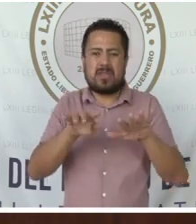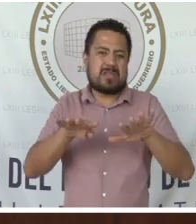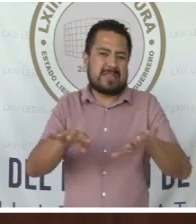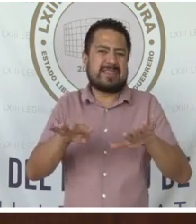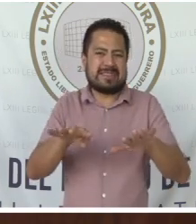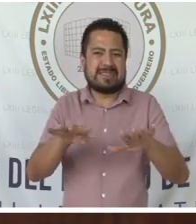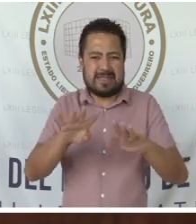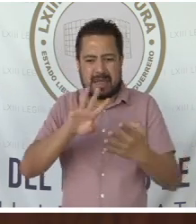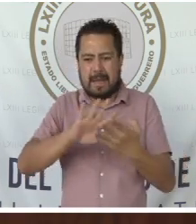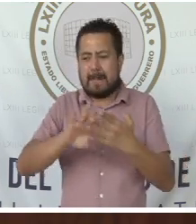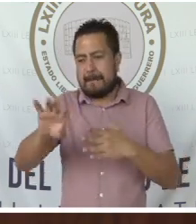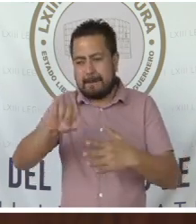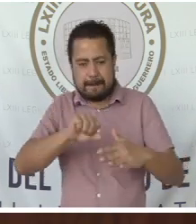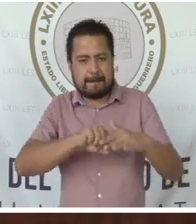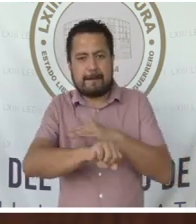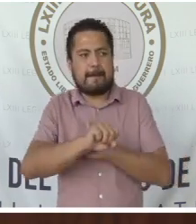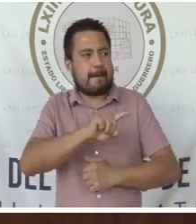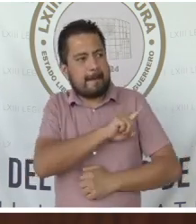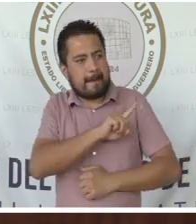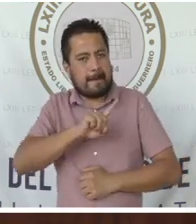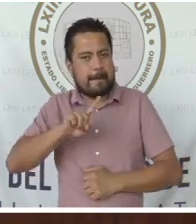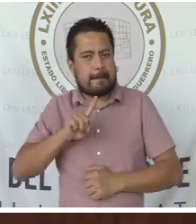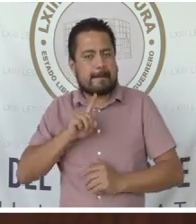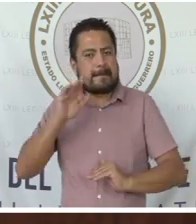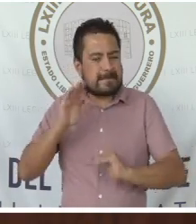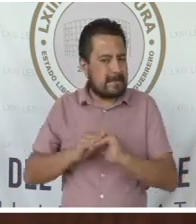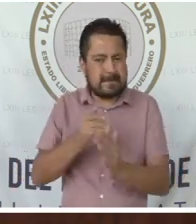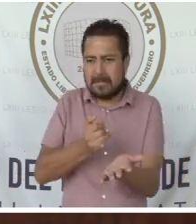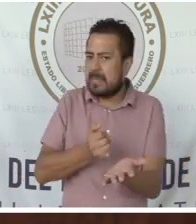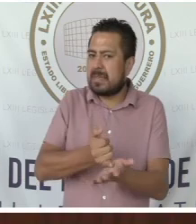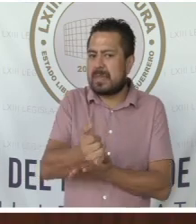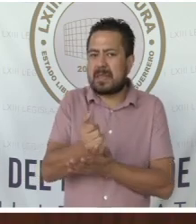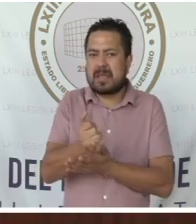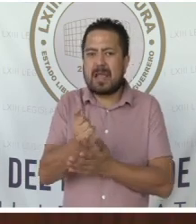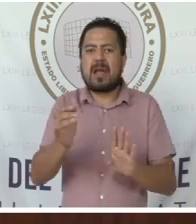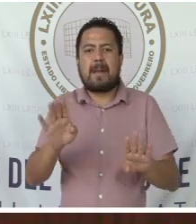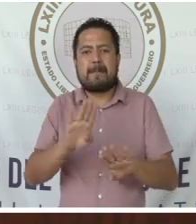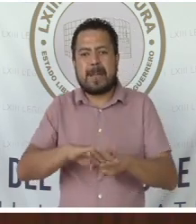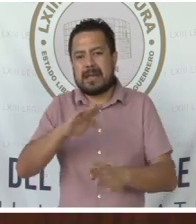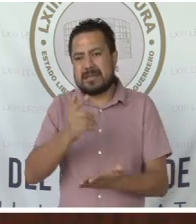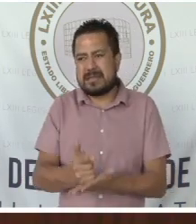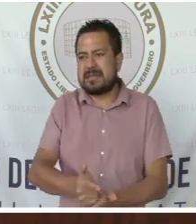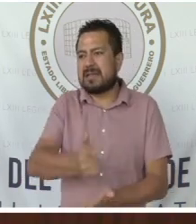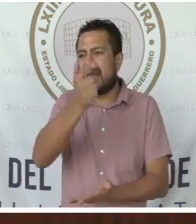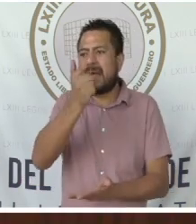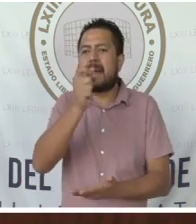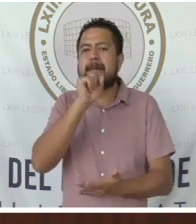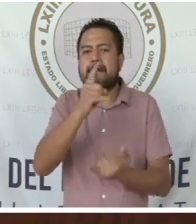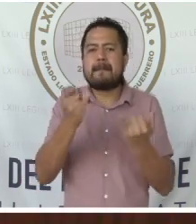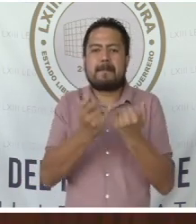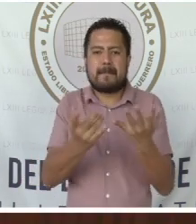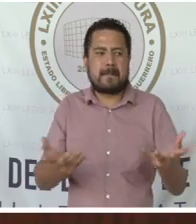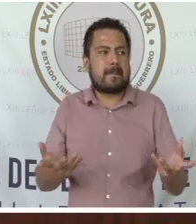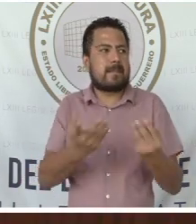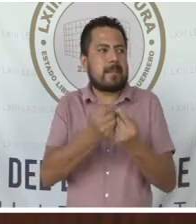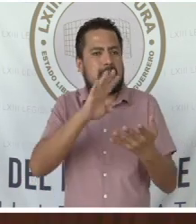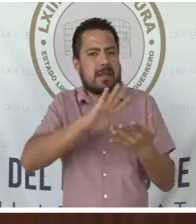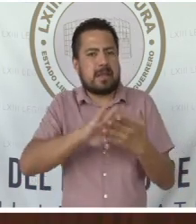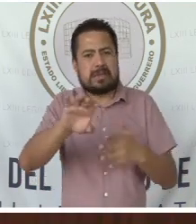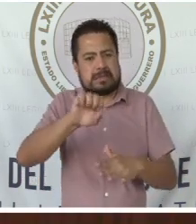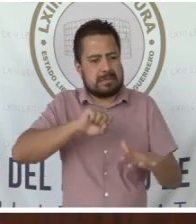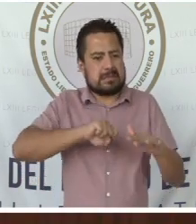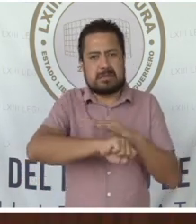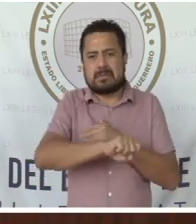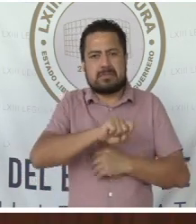prisión preventiva oficiosa sea de una buena vez un delito grave que involucre prisión